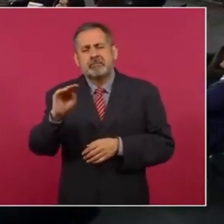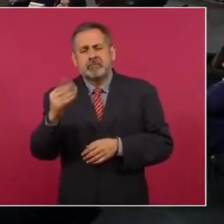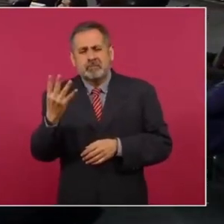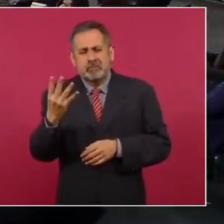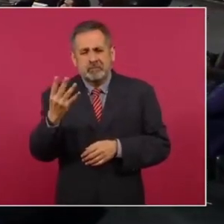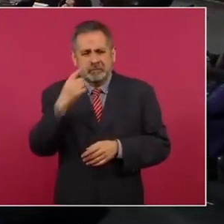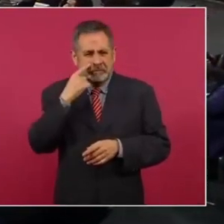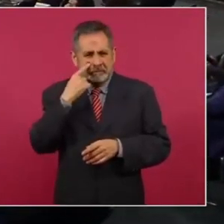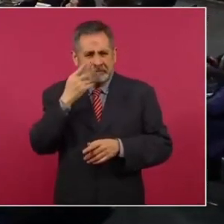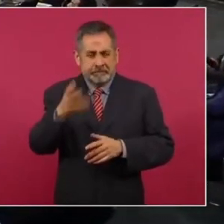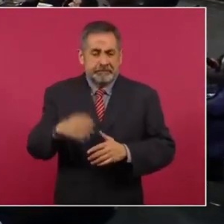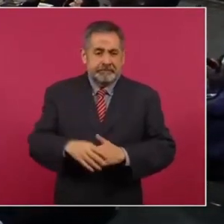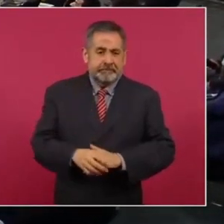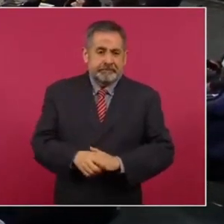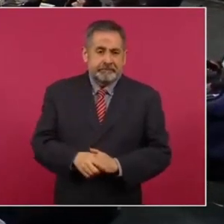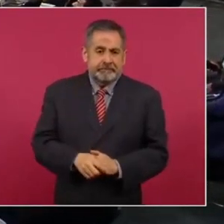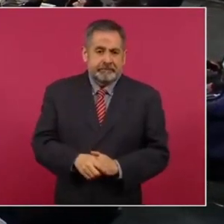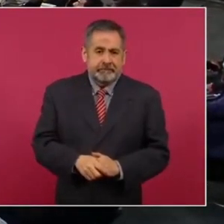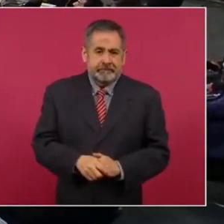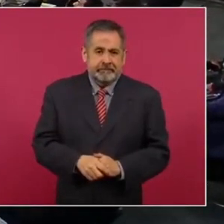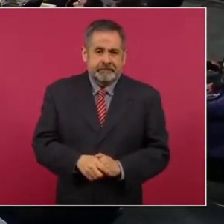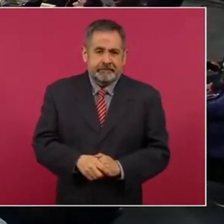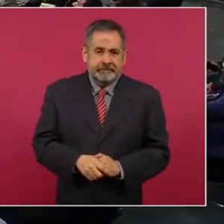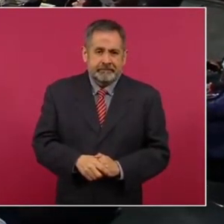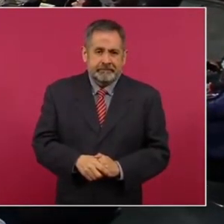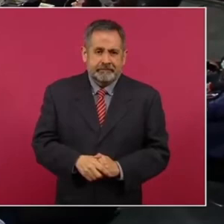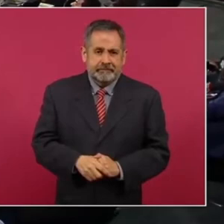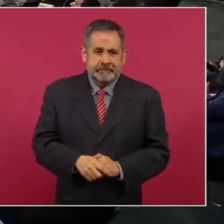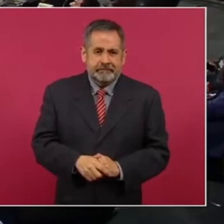94, a ver si. Mire.